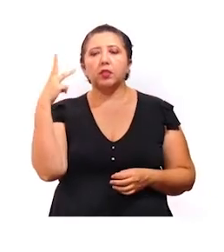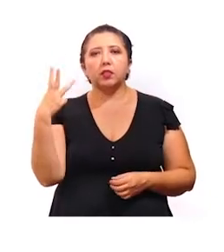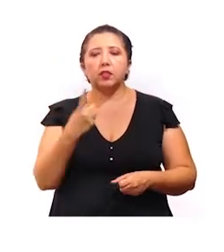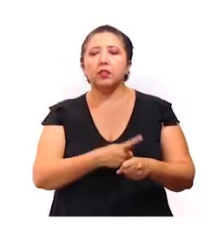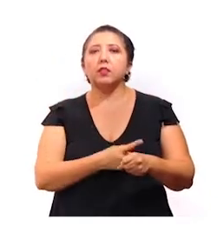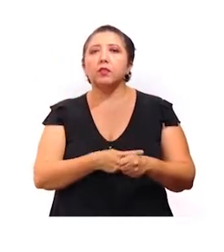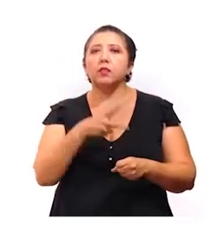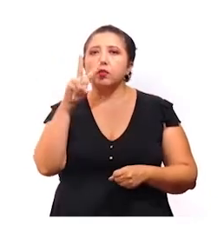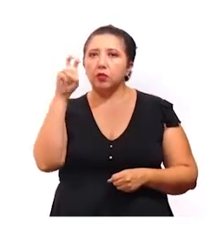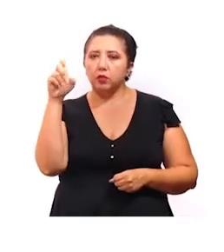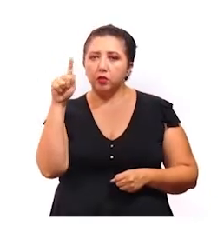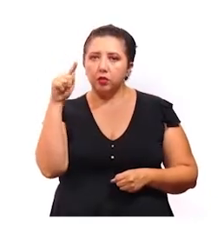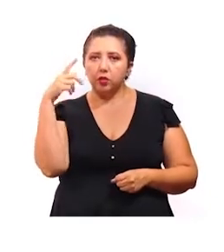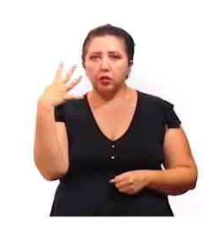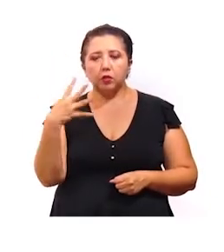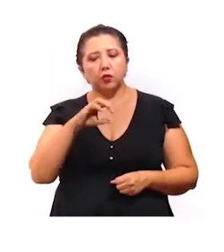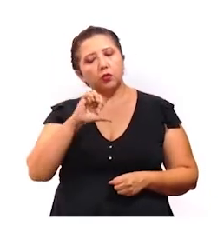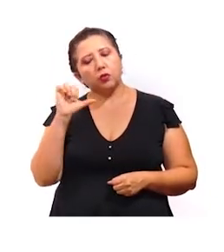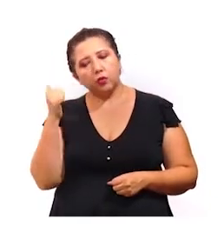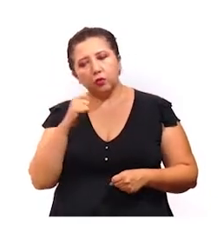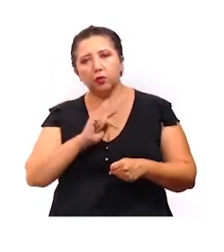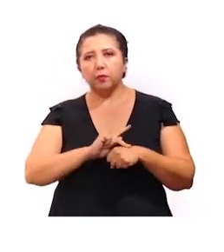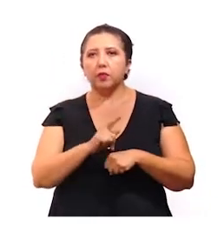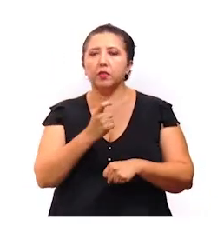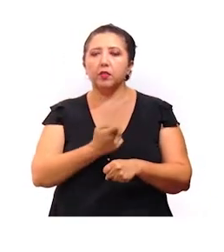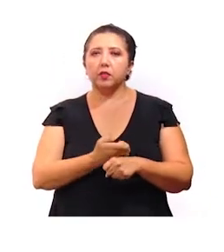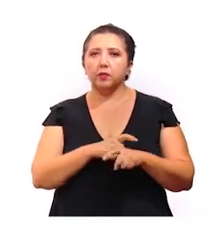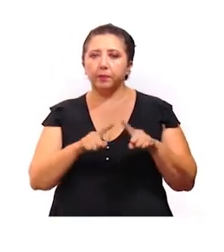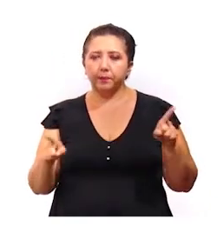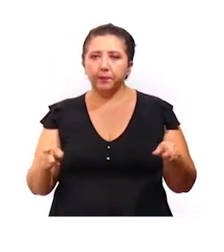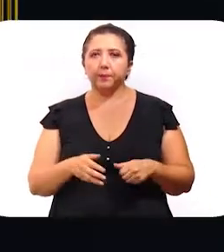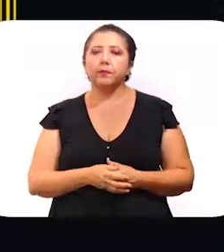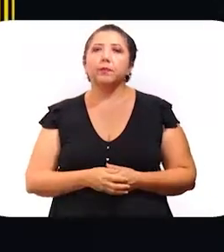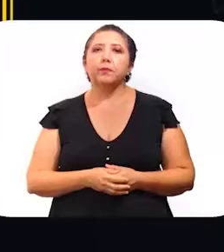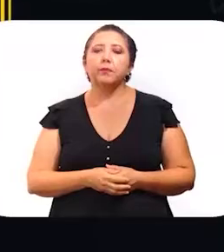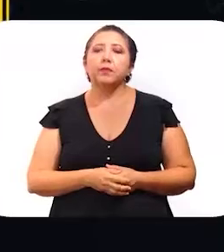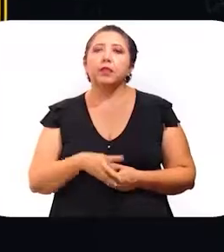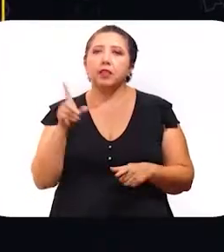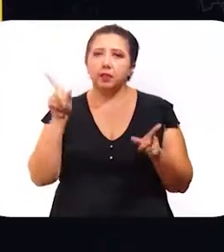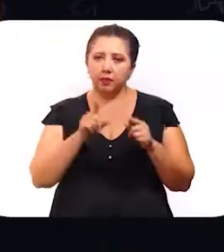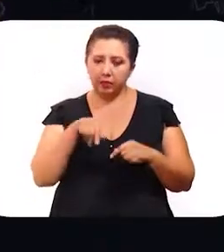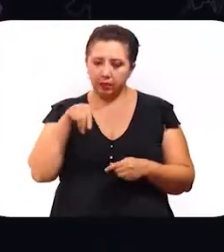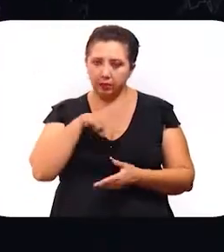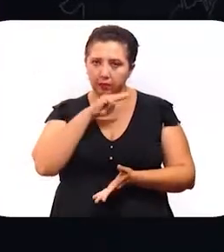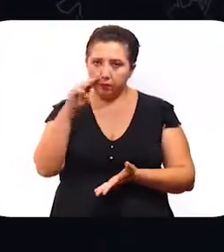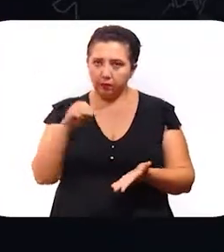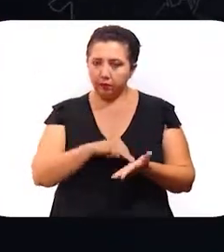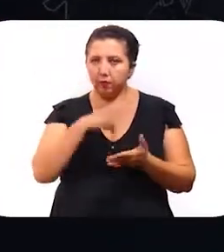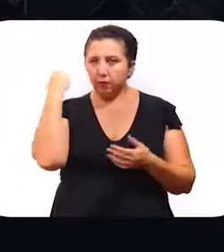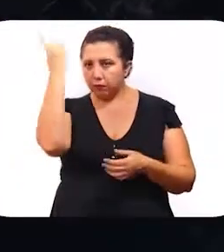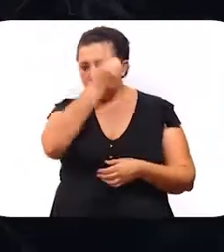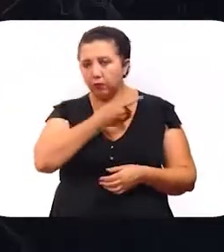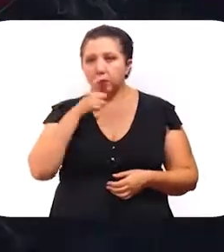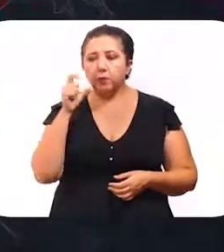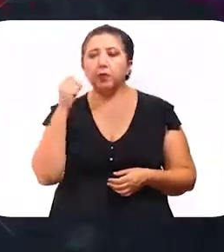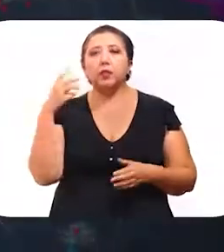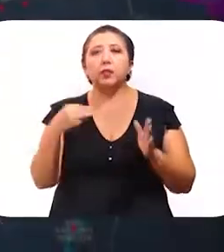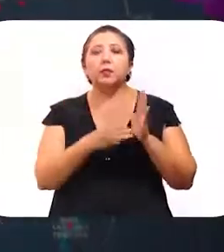casos positivos, 274 son de otro país u otro estado. Específicamente en Mérida se han